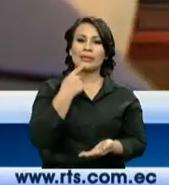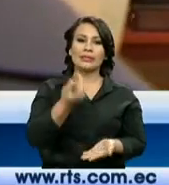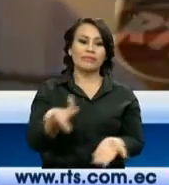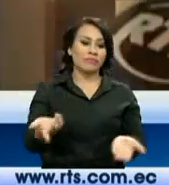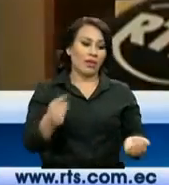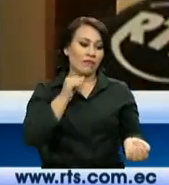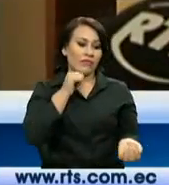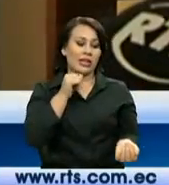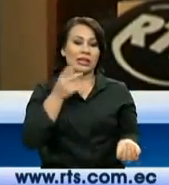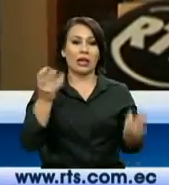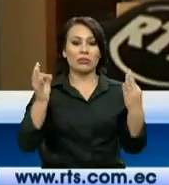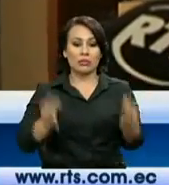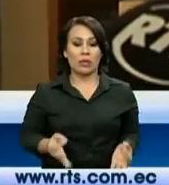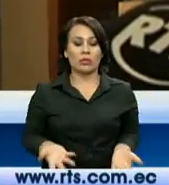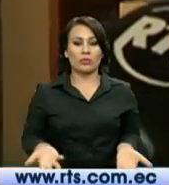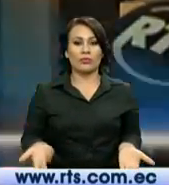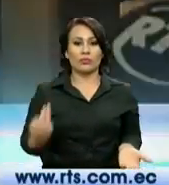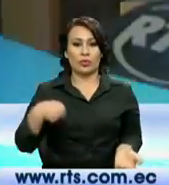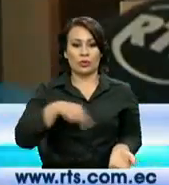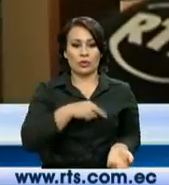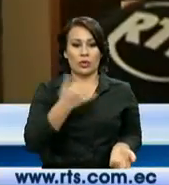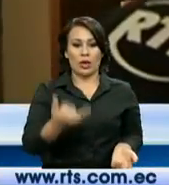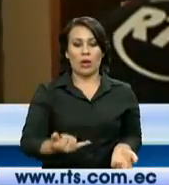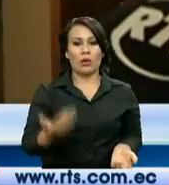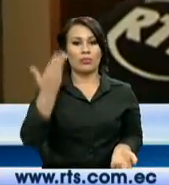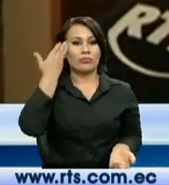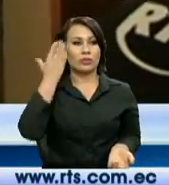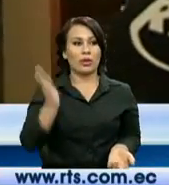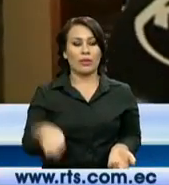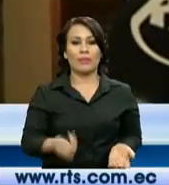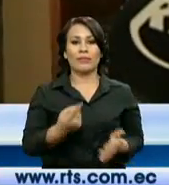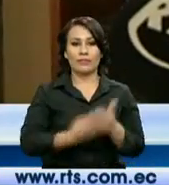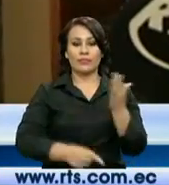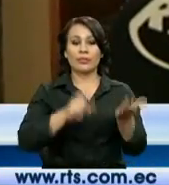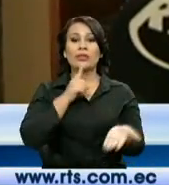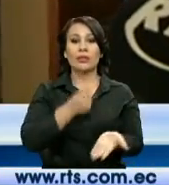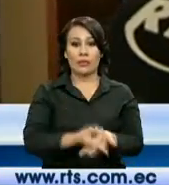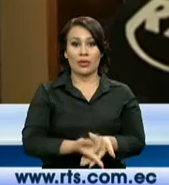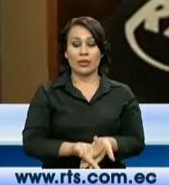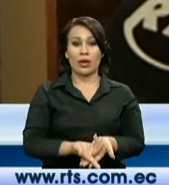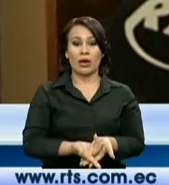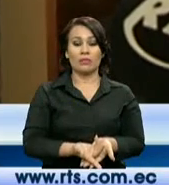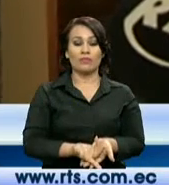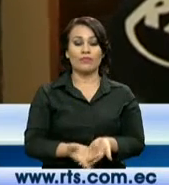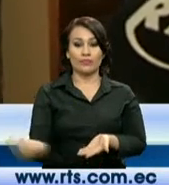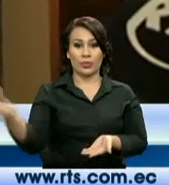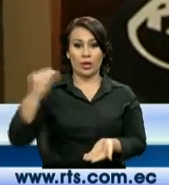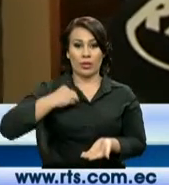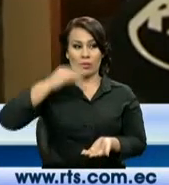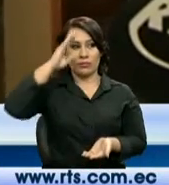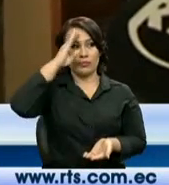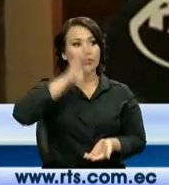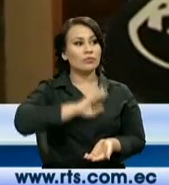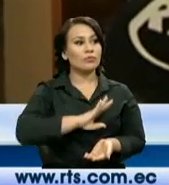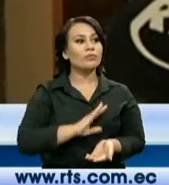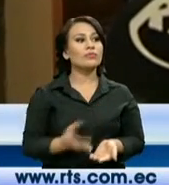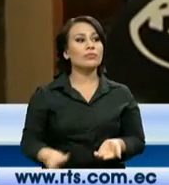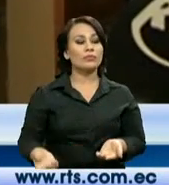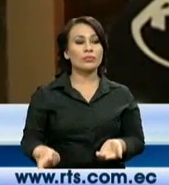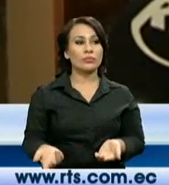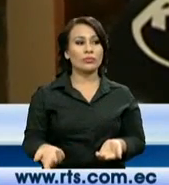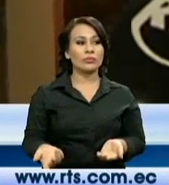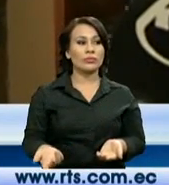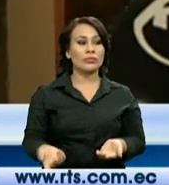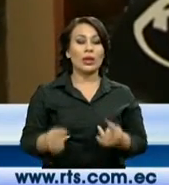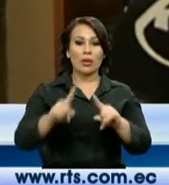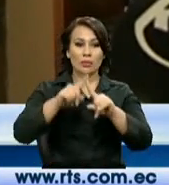aire. La interrogante que tenemos es en virtud de que si efectivamente ocurrió como indican los policías, tenían que haber elaborado